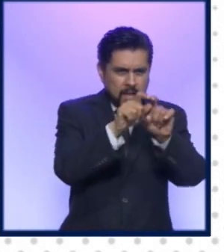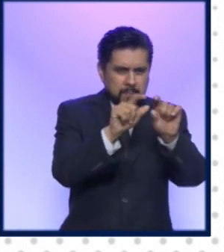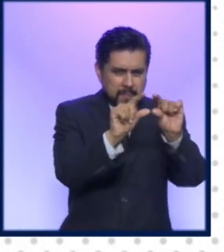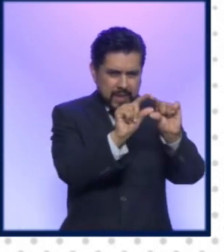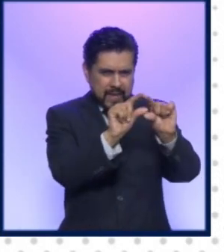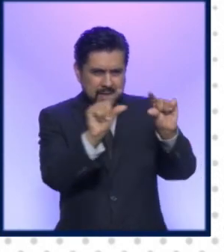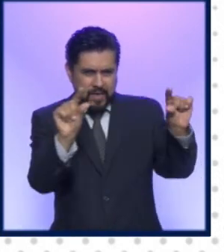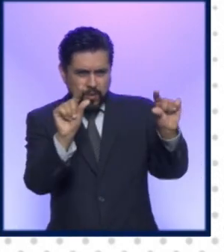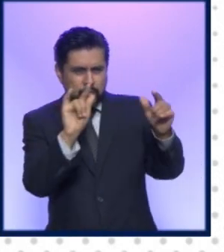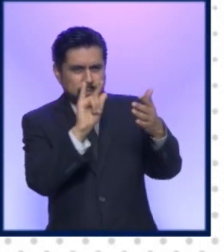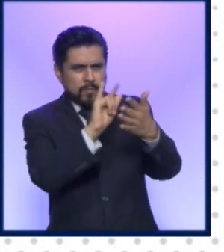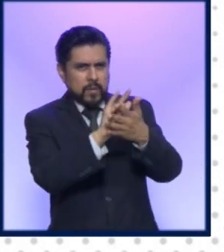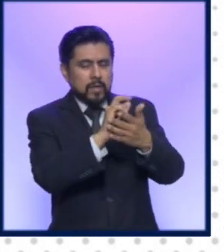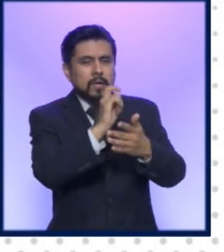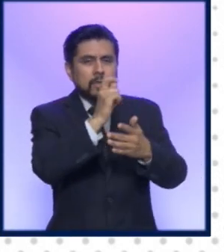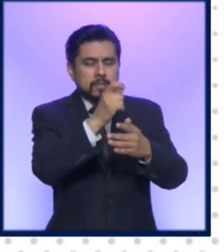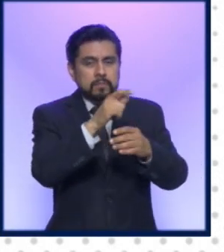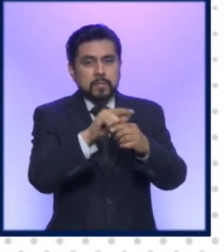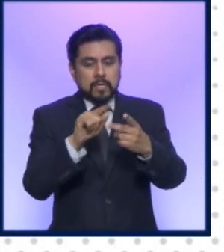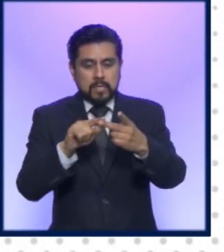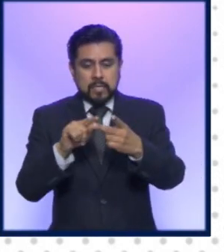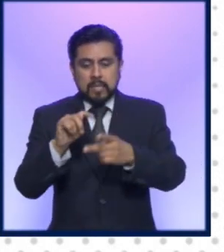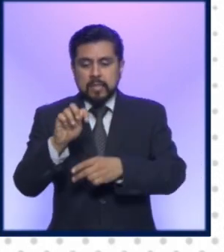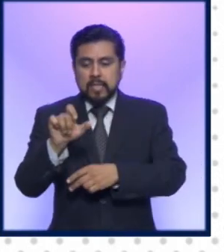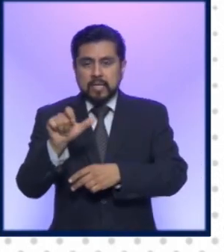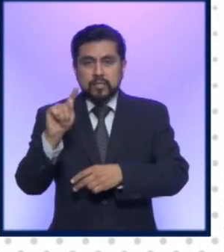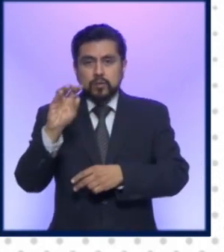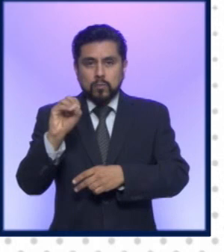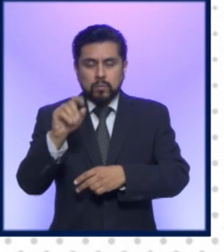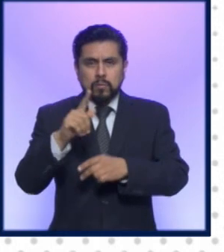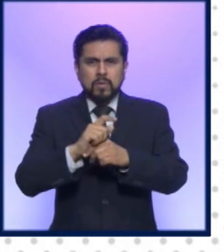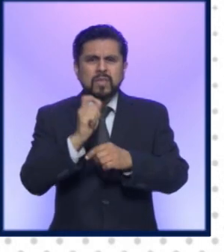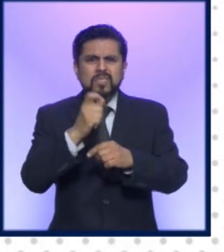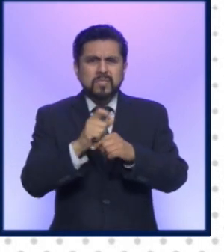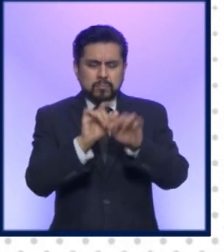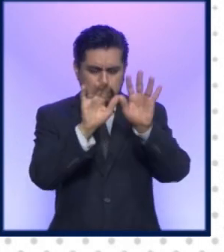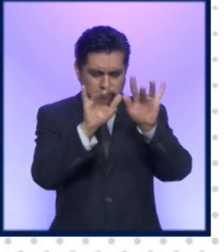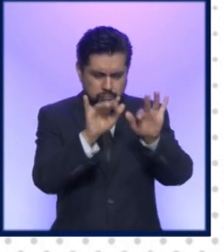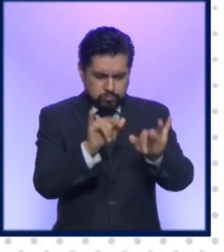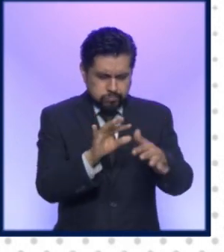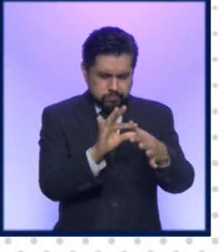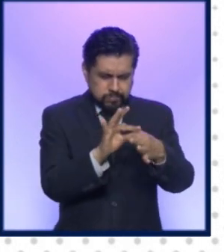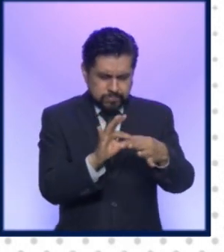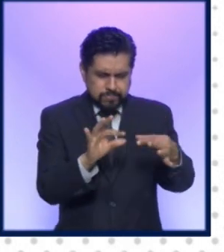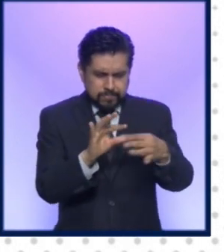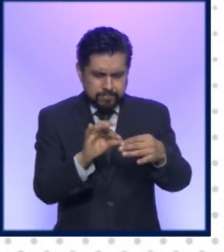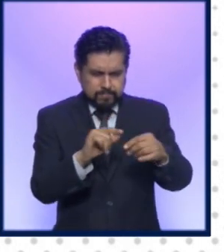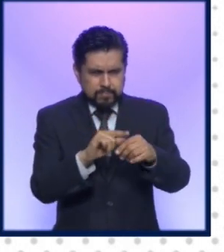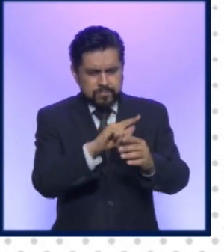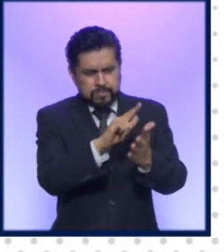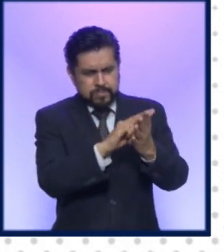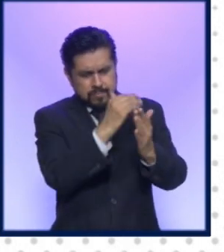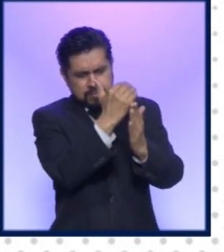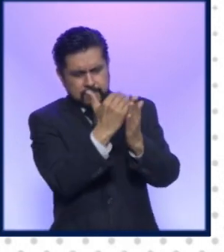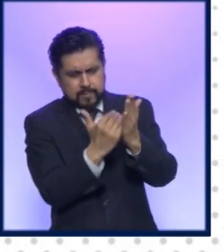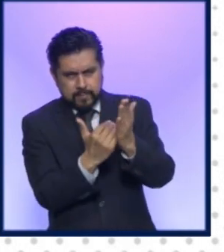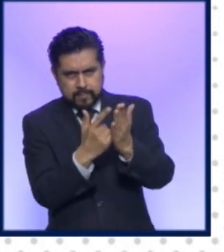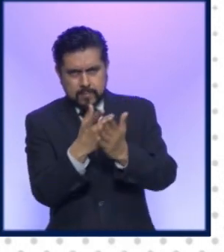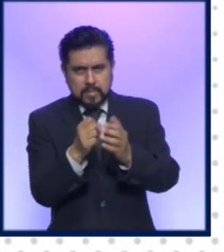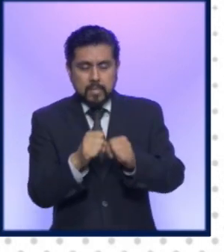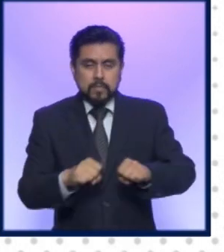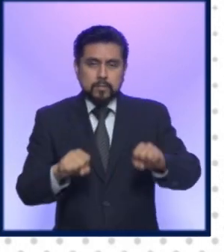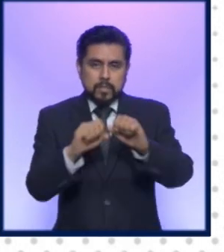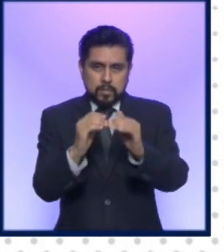jurídica que trata el criterio y el texto donde se narran los aspectos esenciales del criterio que fijó la sala superior del